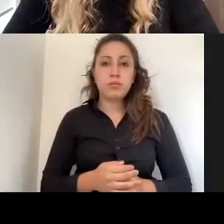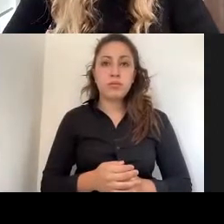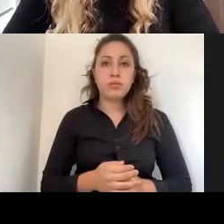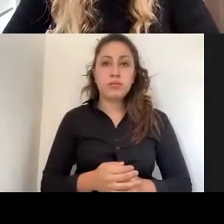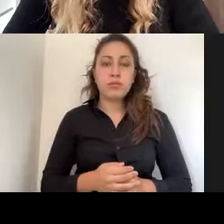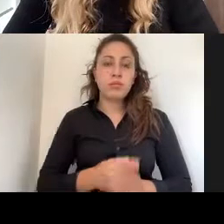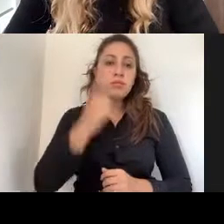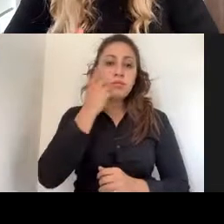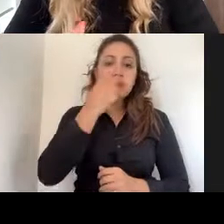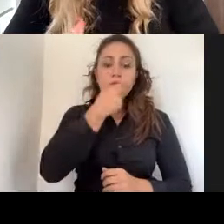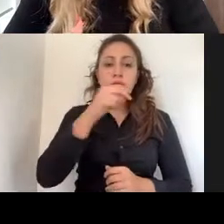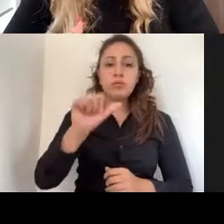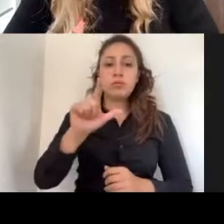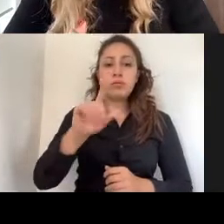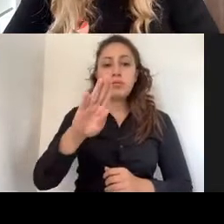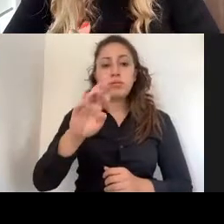Diputado Alberto Martínez Urincho.